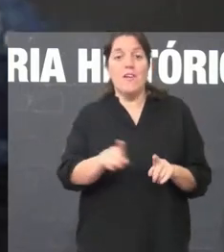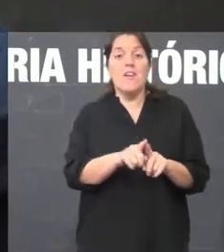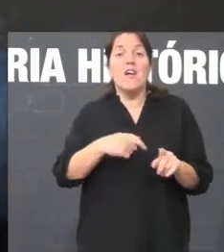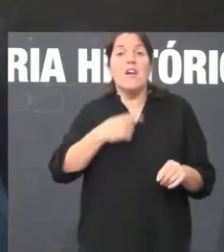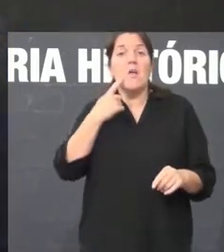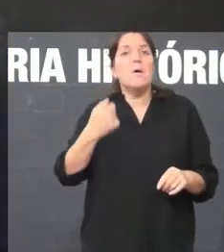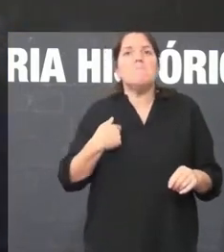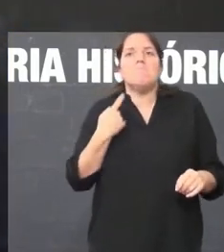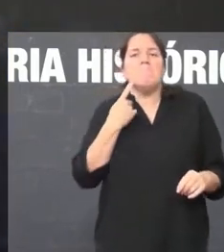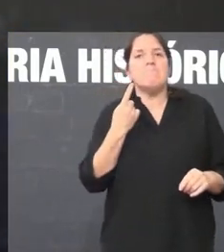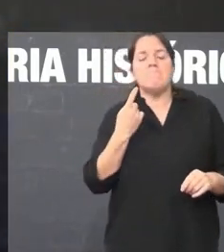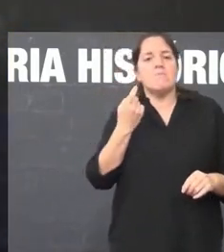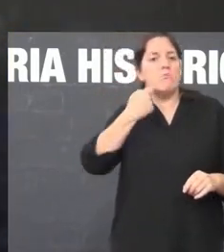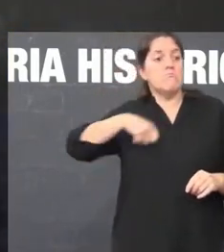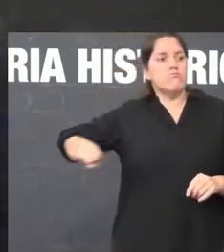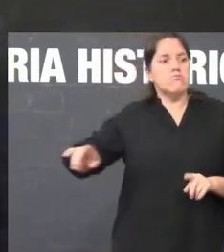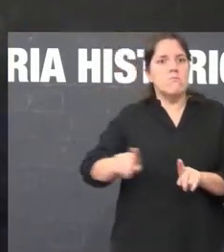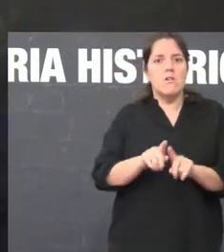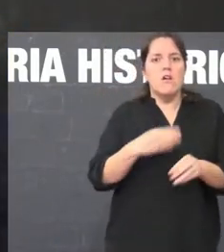la impunidad es,